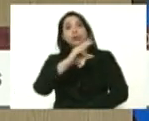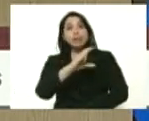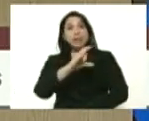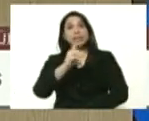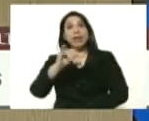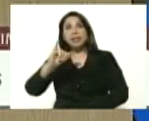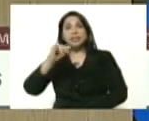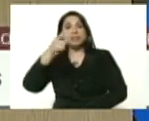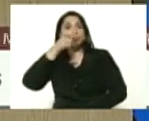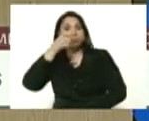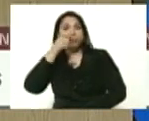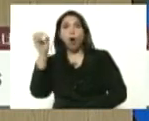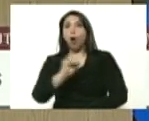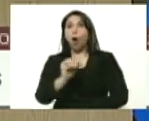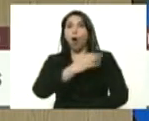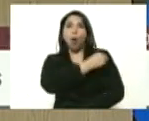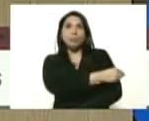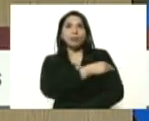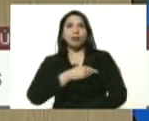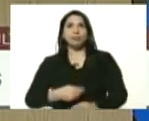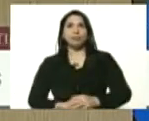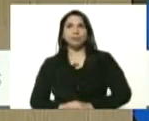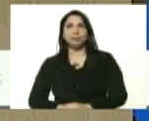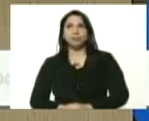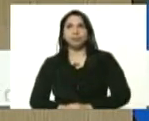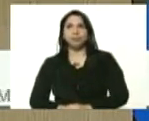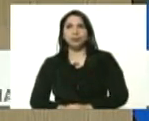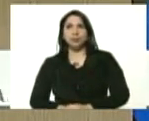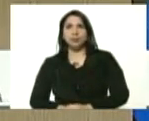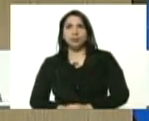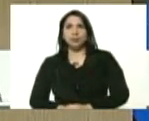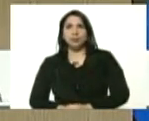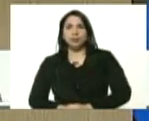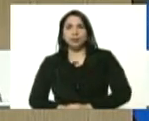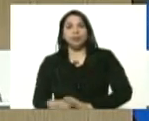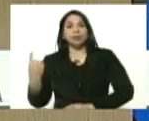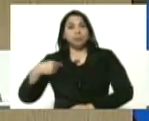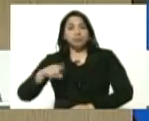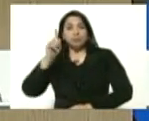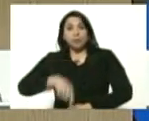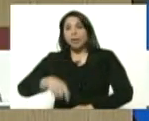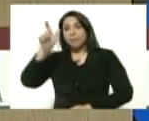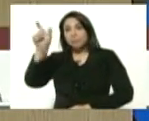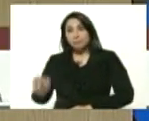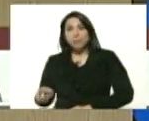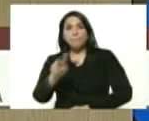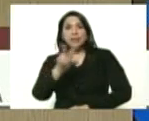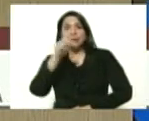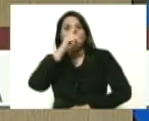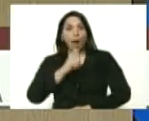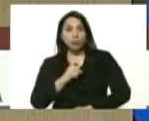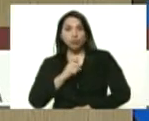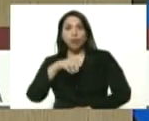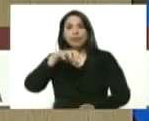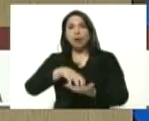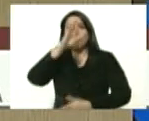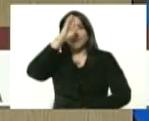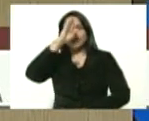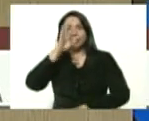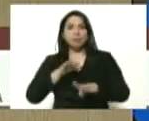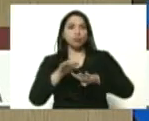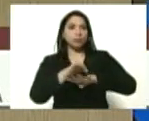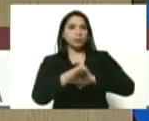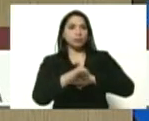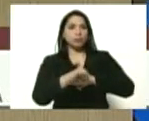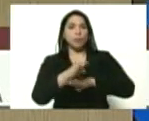o en los hospitales Centinela. Tenemos el caso de una mujer de 22 años del estado Barinas también,